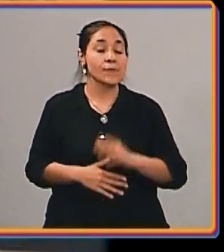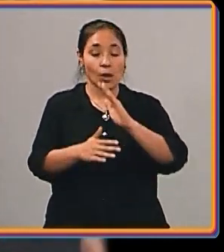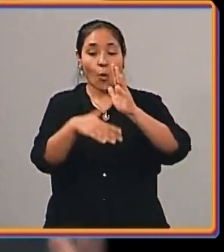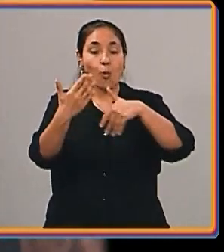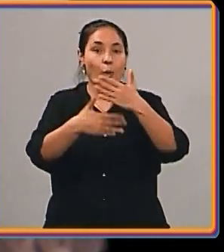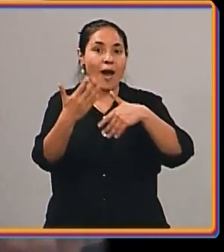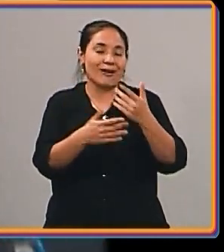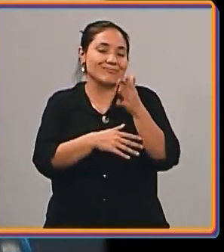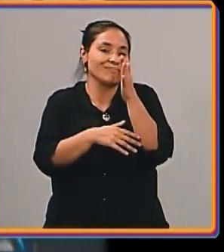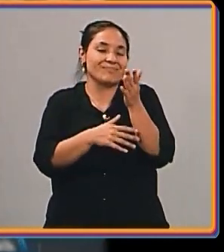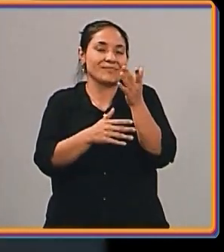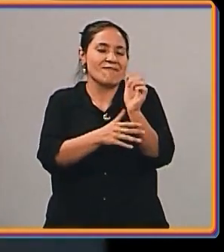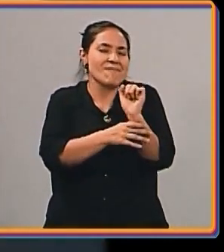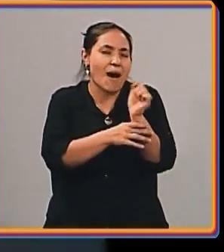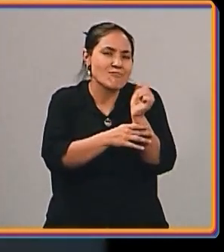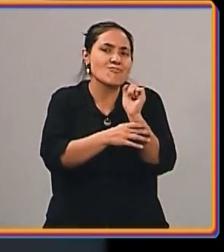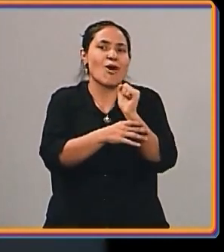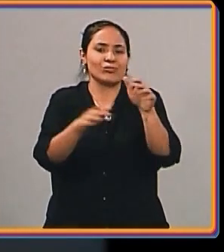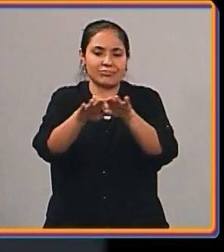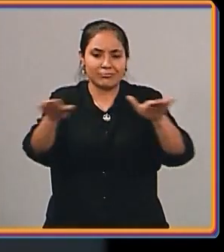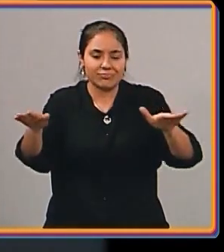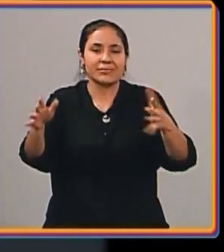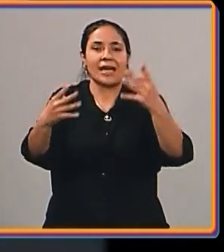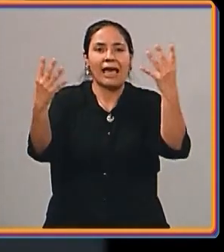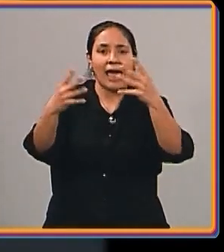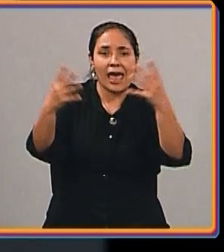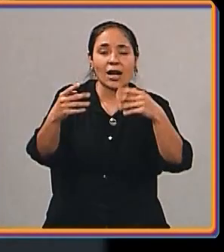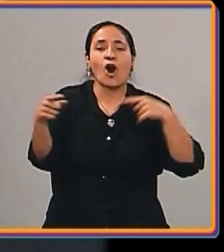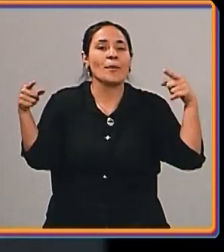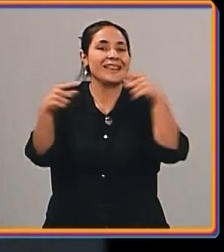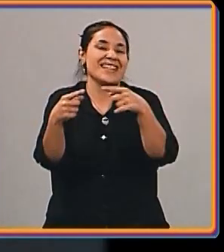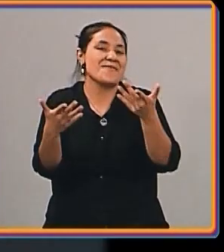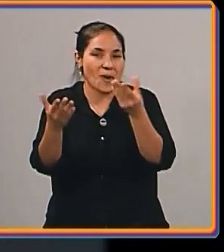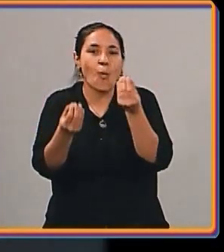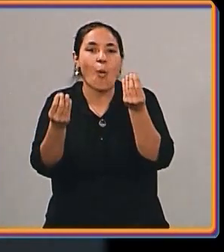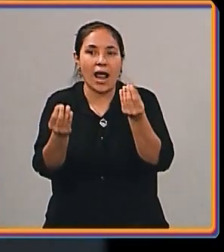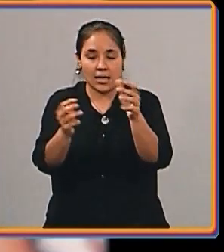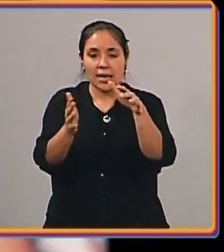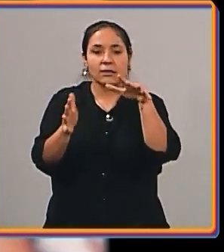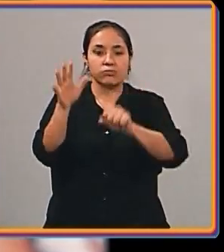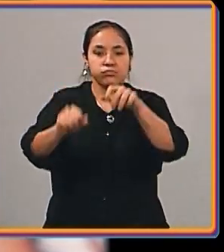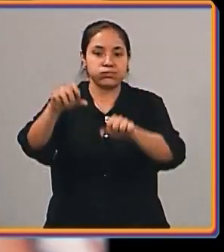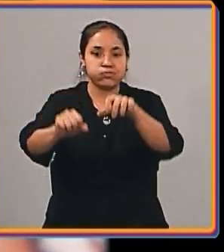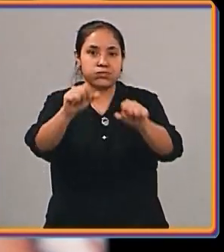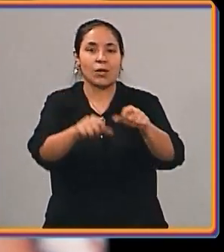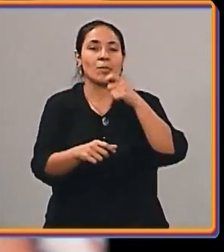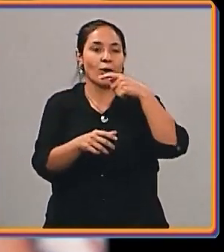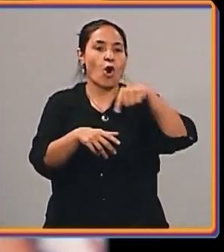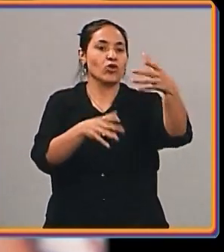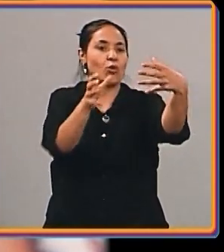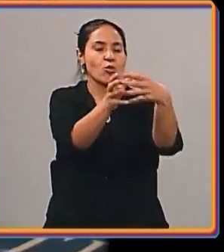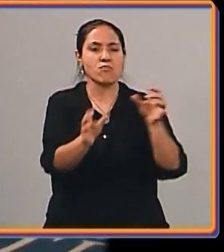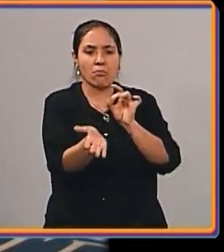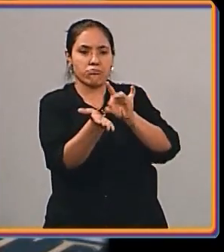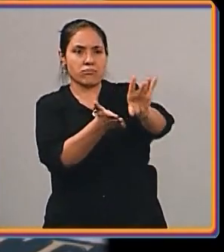Los juegos clásicos más populares ambientados en escenarios bélicos tienen objetivos básicos como conquistar territorios o eliminar a los